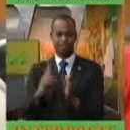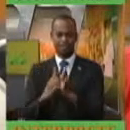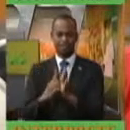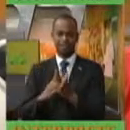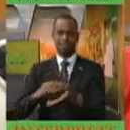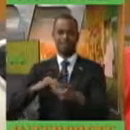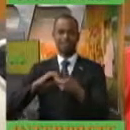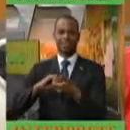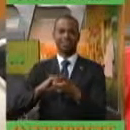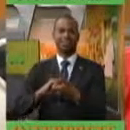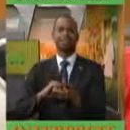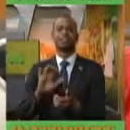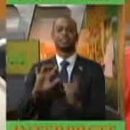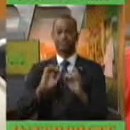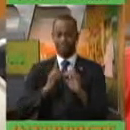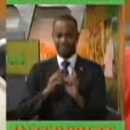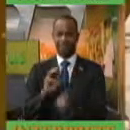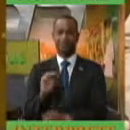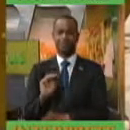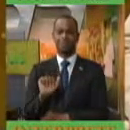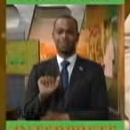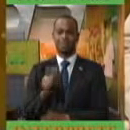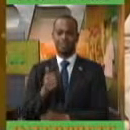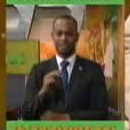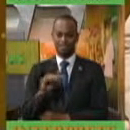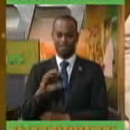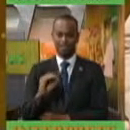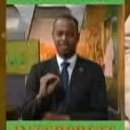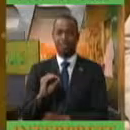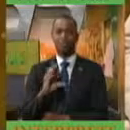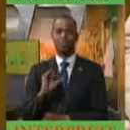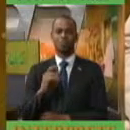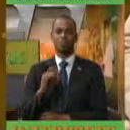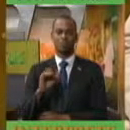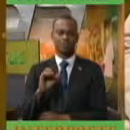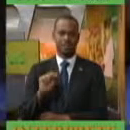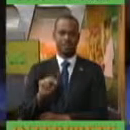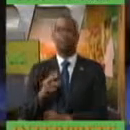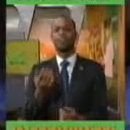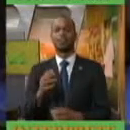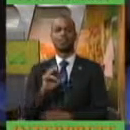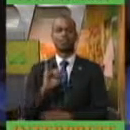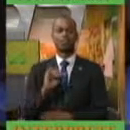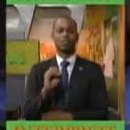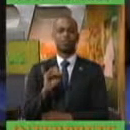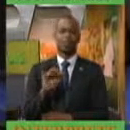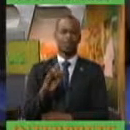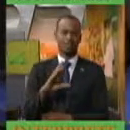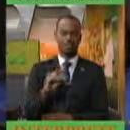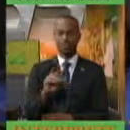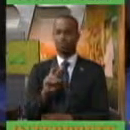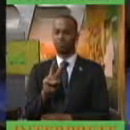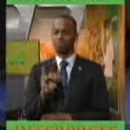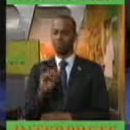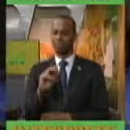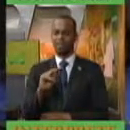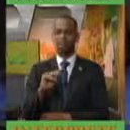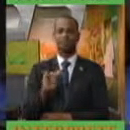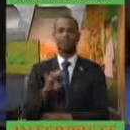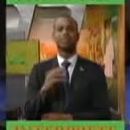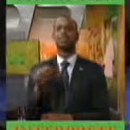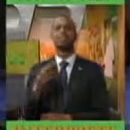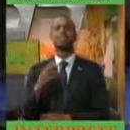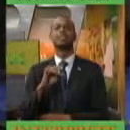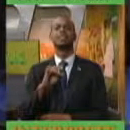el CONADI, a su director, imagino. Tenemos a Jovairo, a Vicente y a Henry. ¿Jovairo viene de